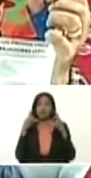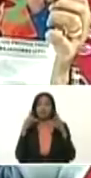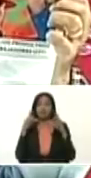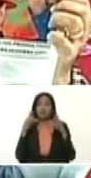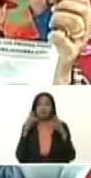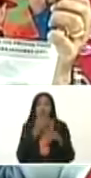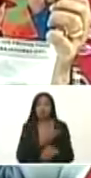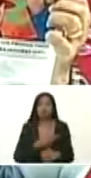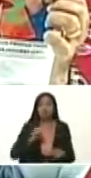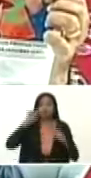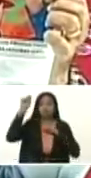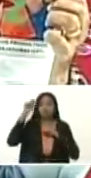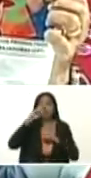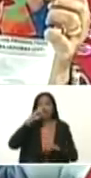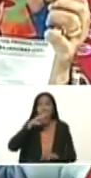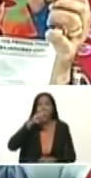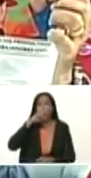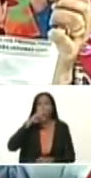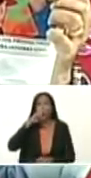Superbigote.